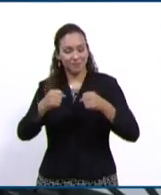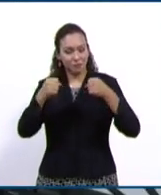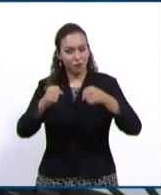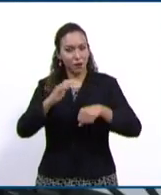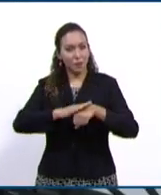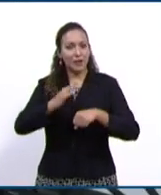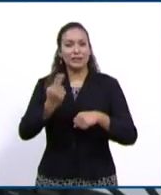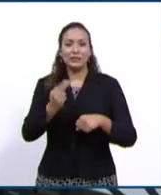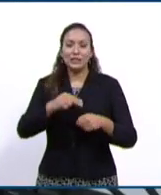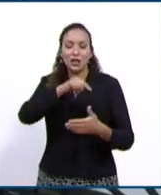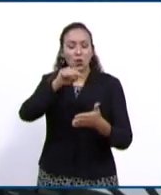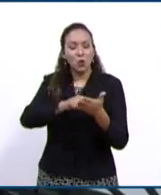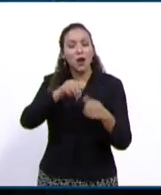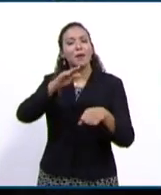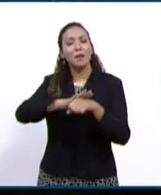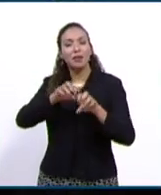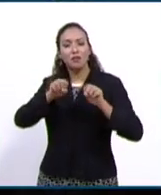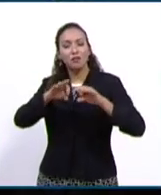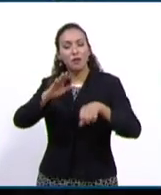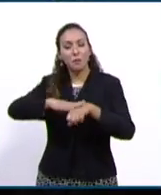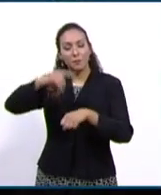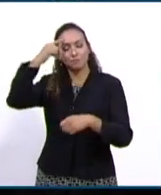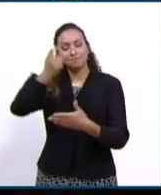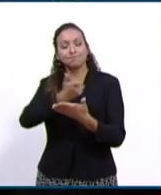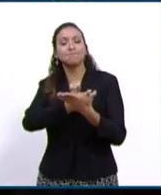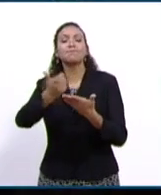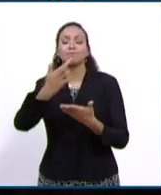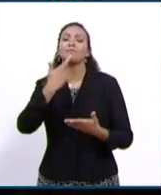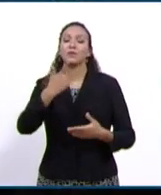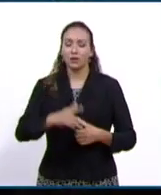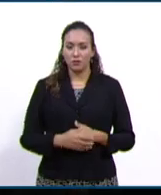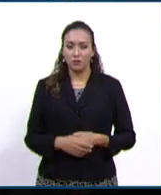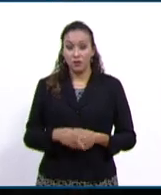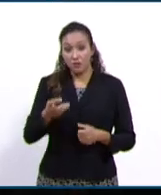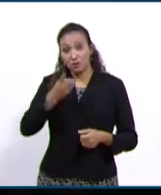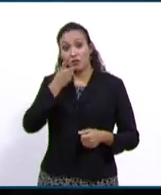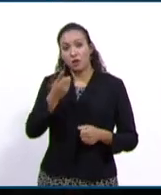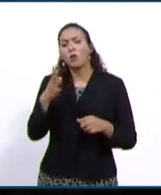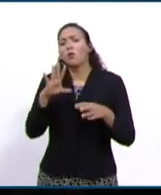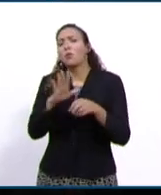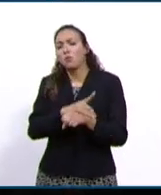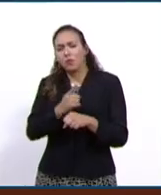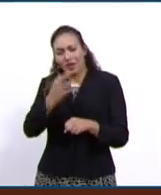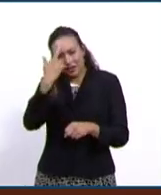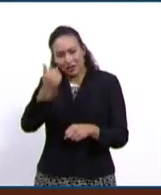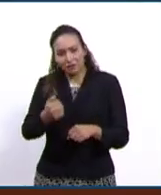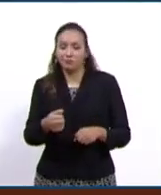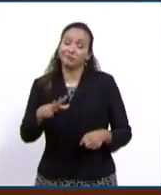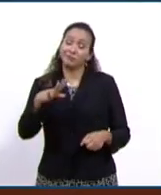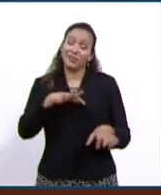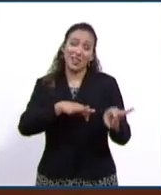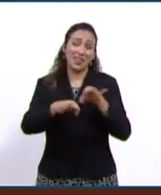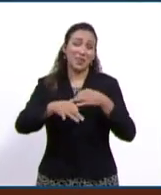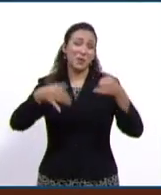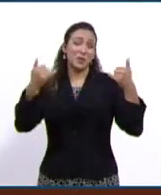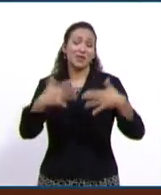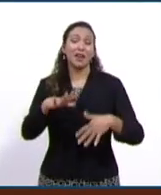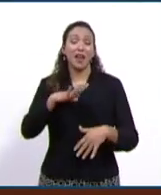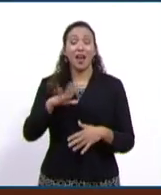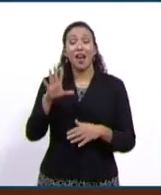con más plazas y mejora salarial. Así lo indicó su titular al detallar las grandes cargas de trabajo. Señaló que de los